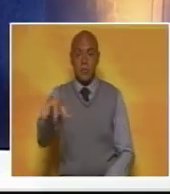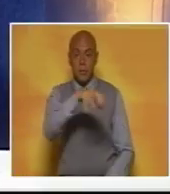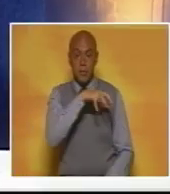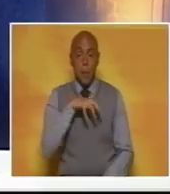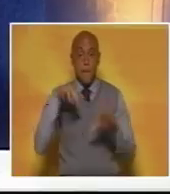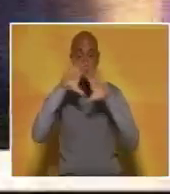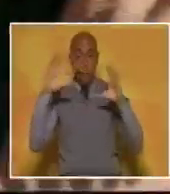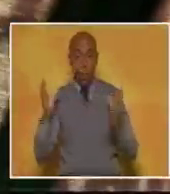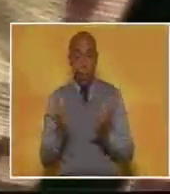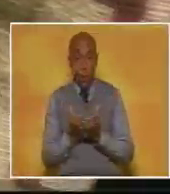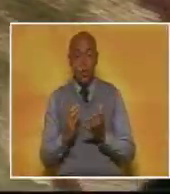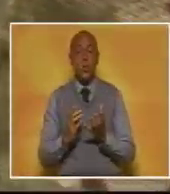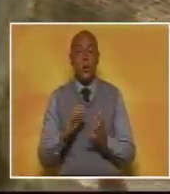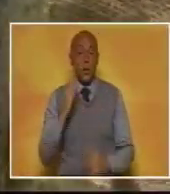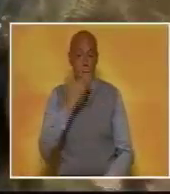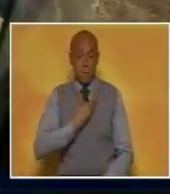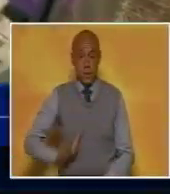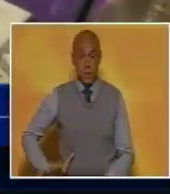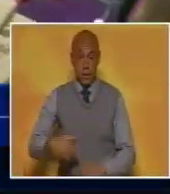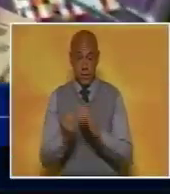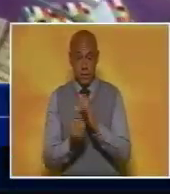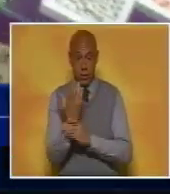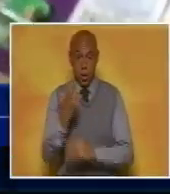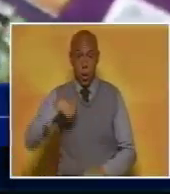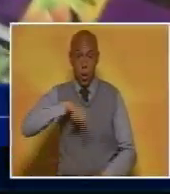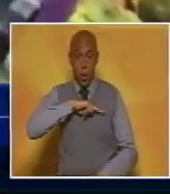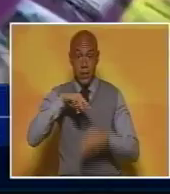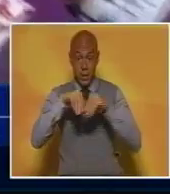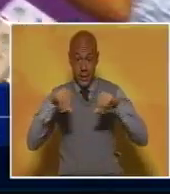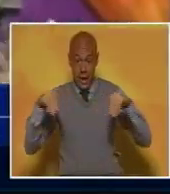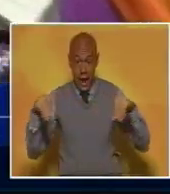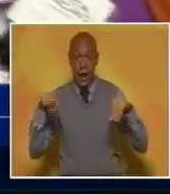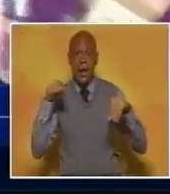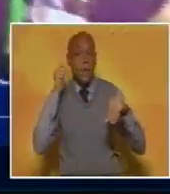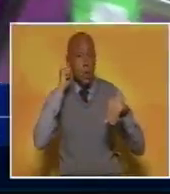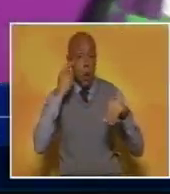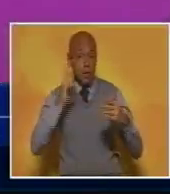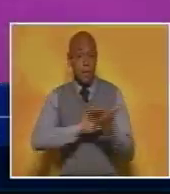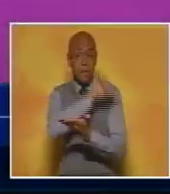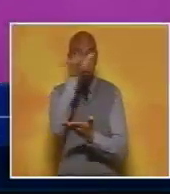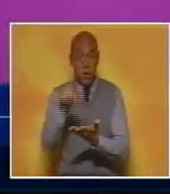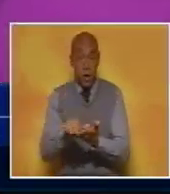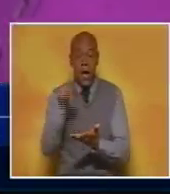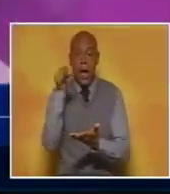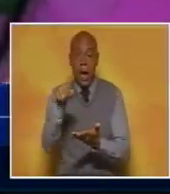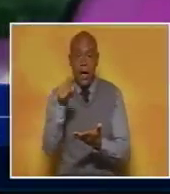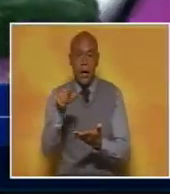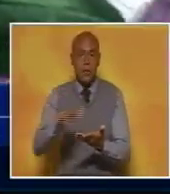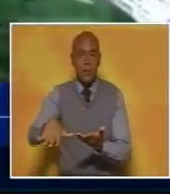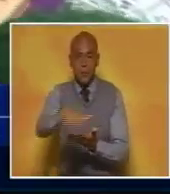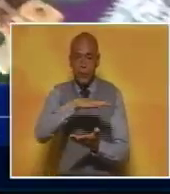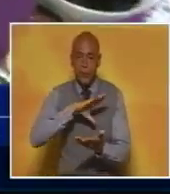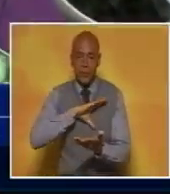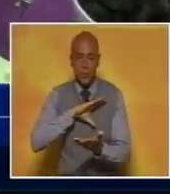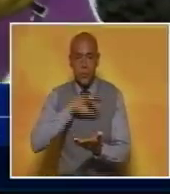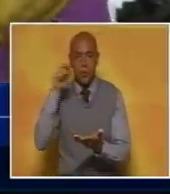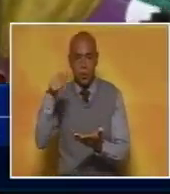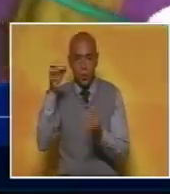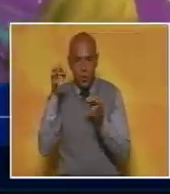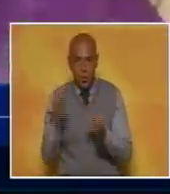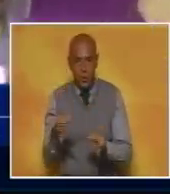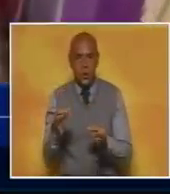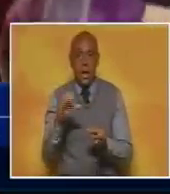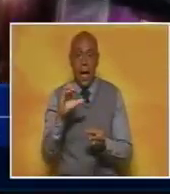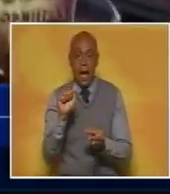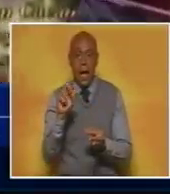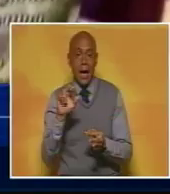el mundo. La presidenta de la Fundación Nuestra Tierra, Leudis González, indicó que el pueblo cacaotero y chocolatero de Caripito,